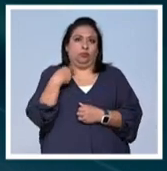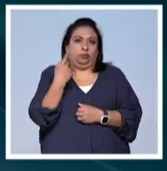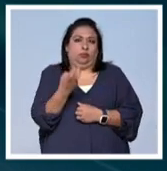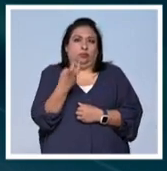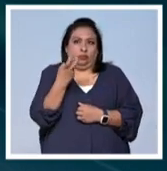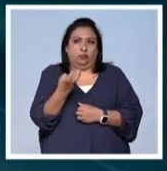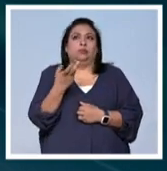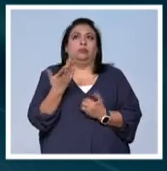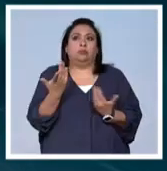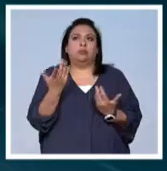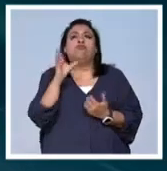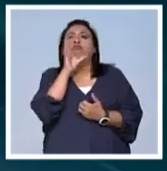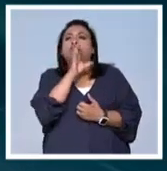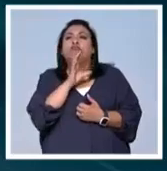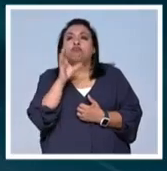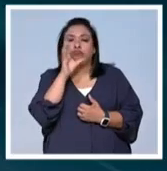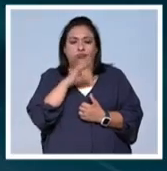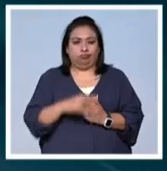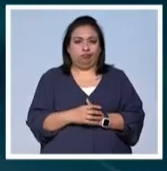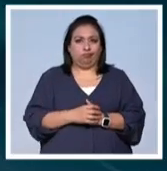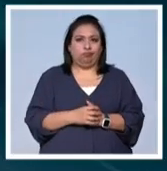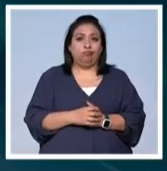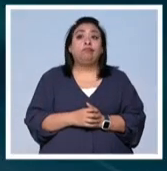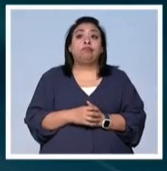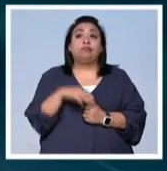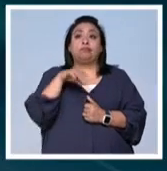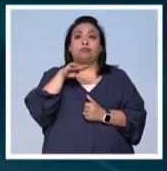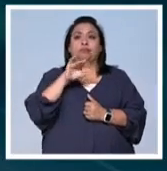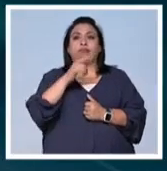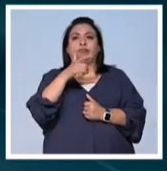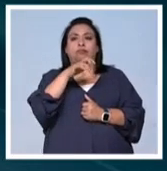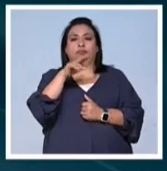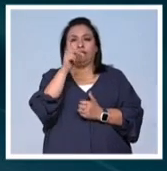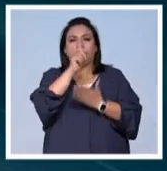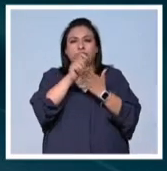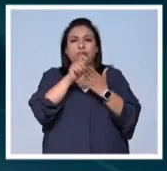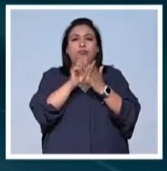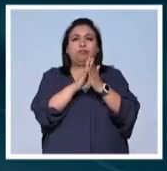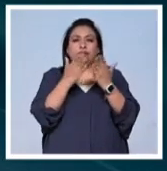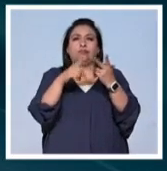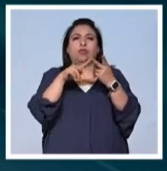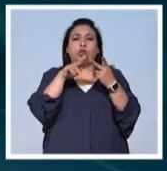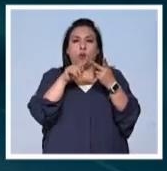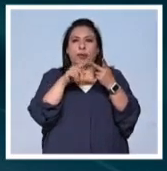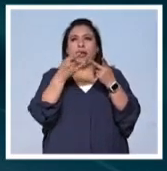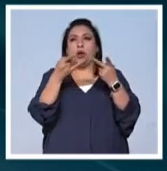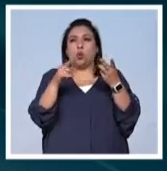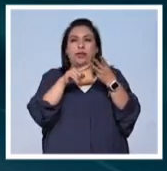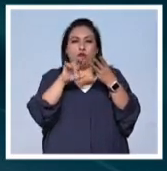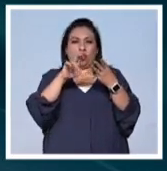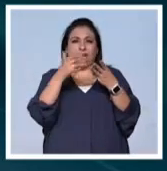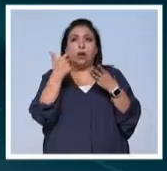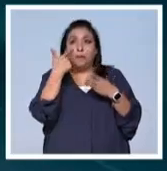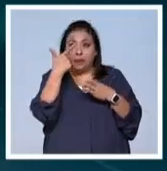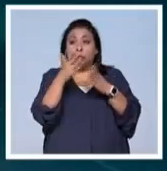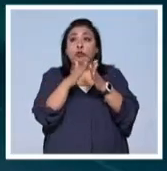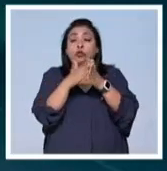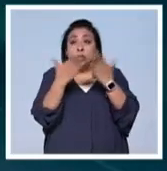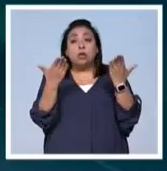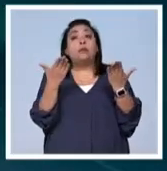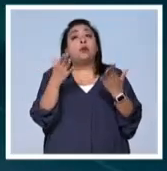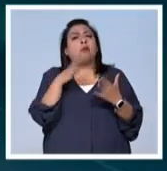esta parte de la curiosidad Magallanes quien ha escrito novela cuento y ahora ensayo nos permite ver en este libro